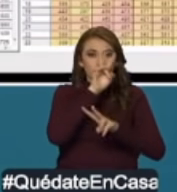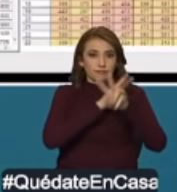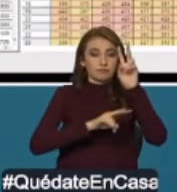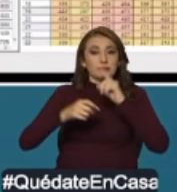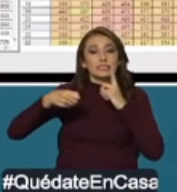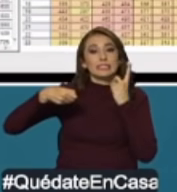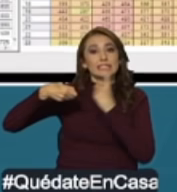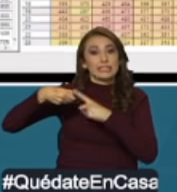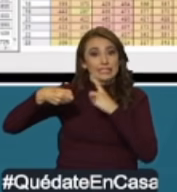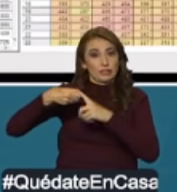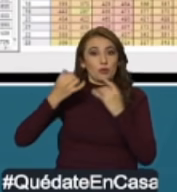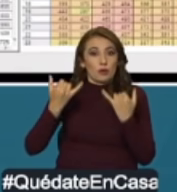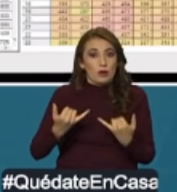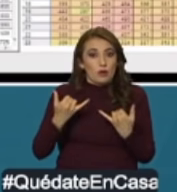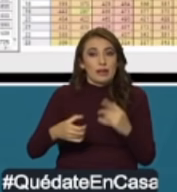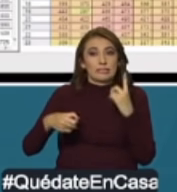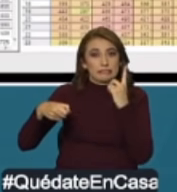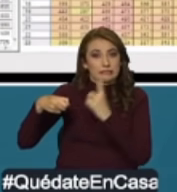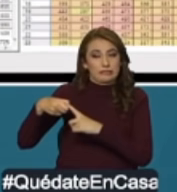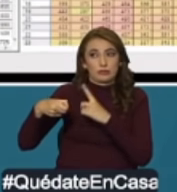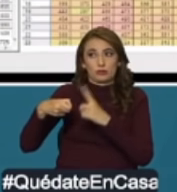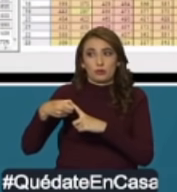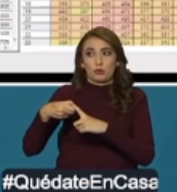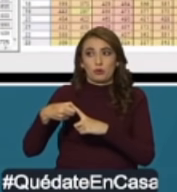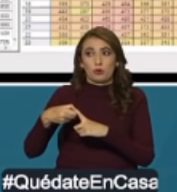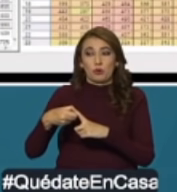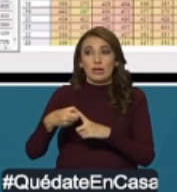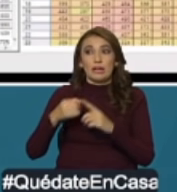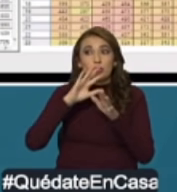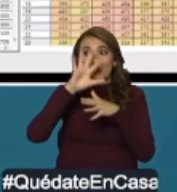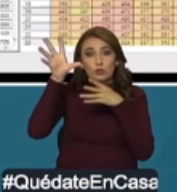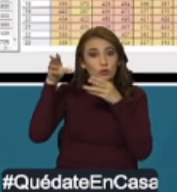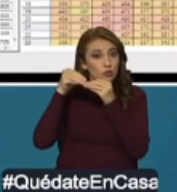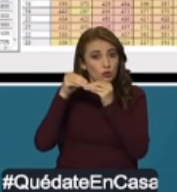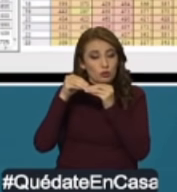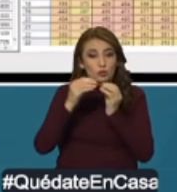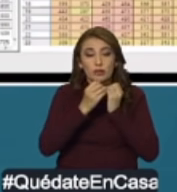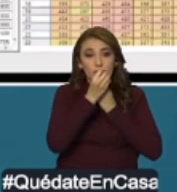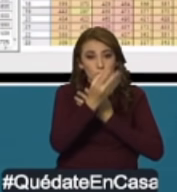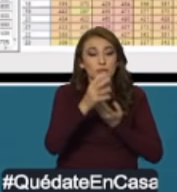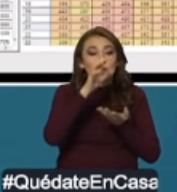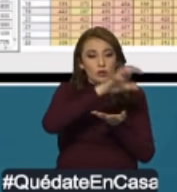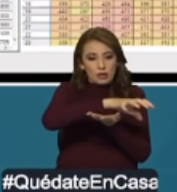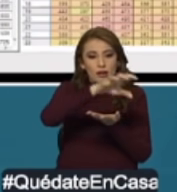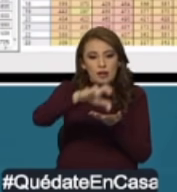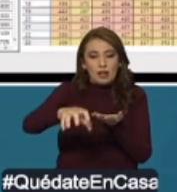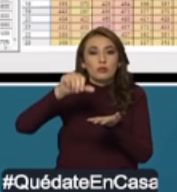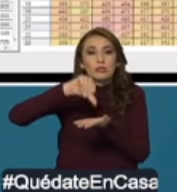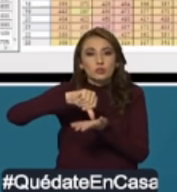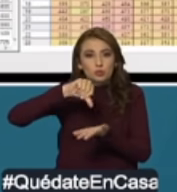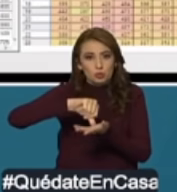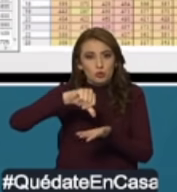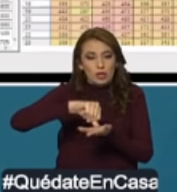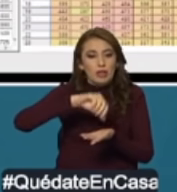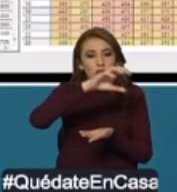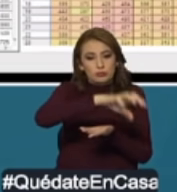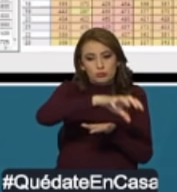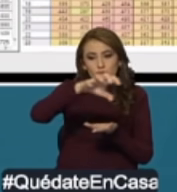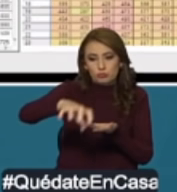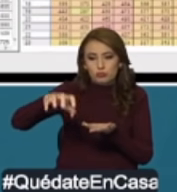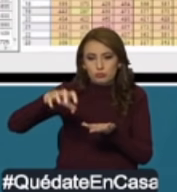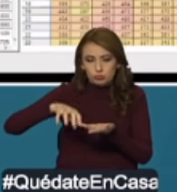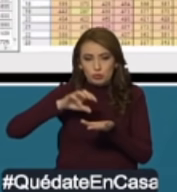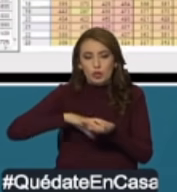Quito. Les vuelvo a insistir, esta información tenemos de todas las ciudades del Ecuador, inclusive distribuida por provincias,